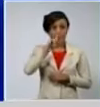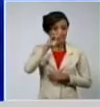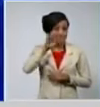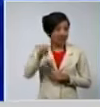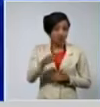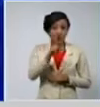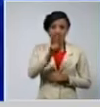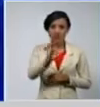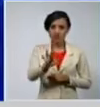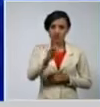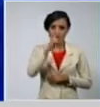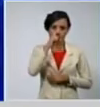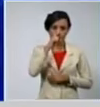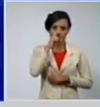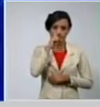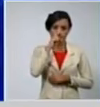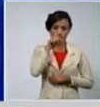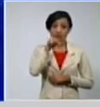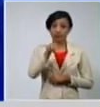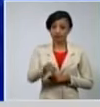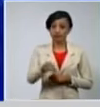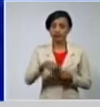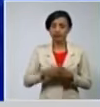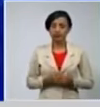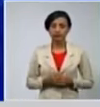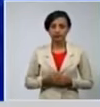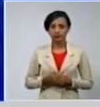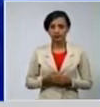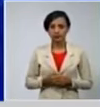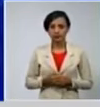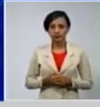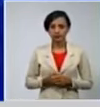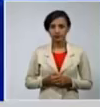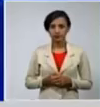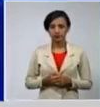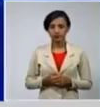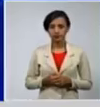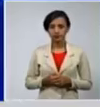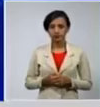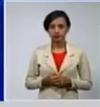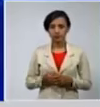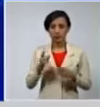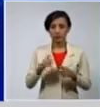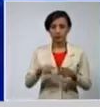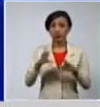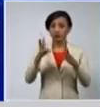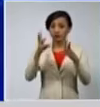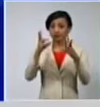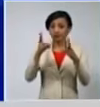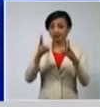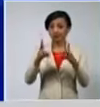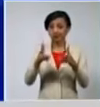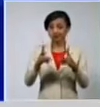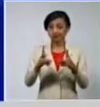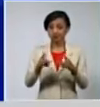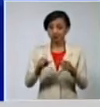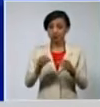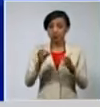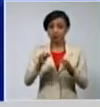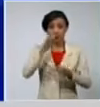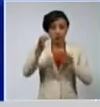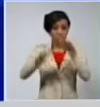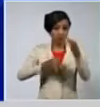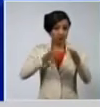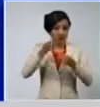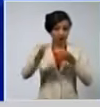menos, pero que con una cifra, como he explicado en otras ocasiones, y no sé si Lisette tal vez esta